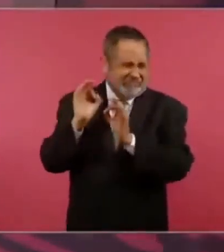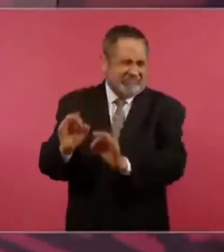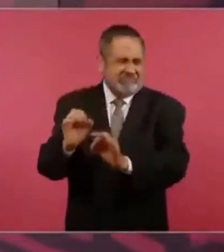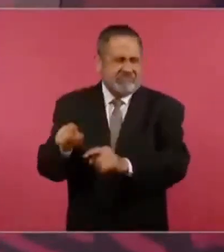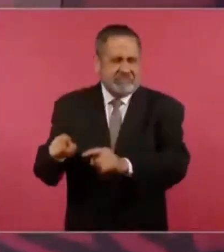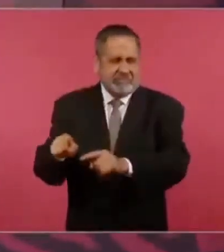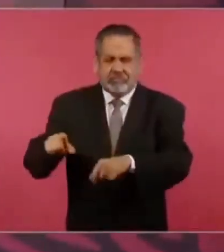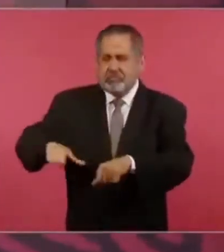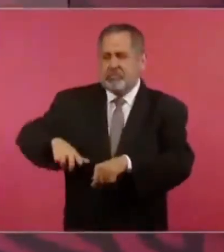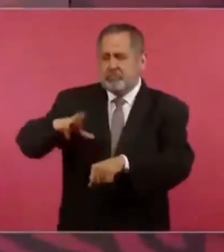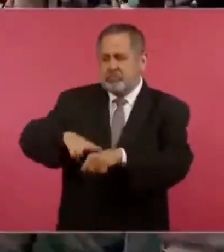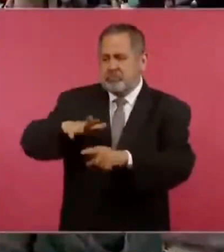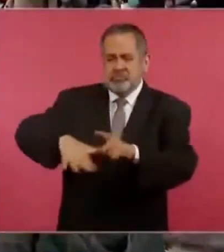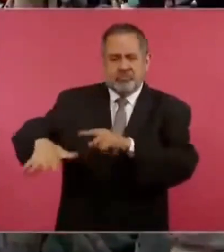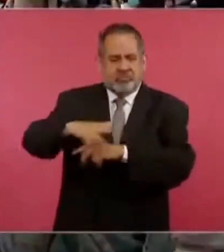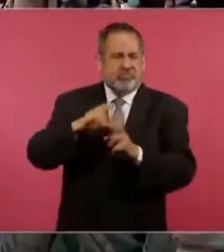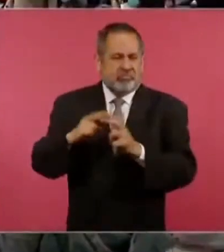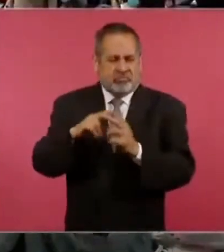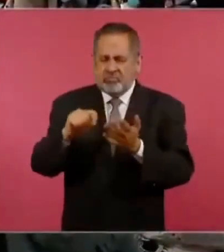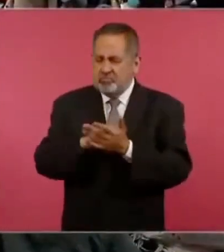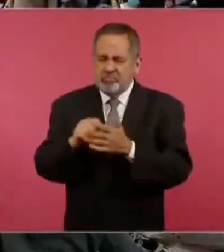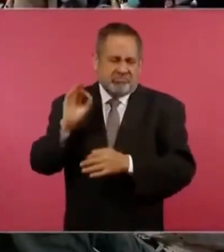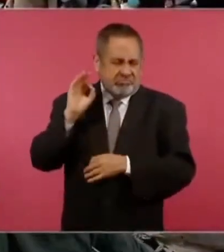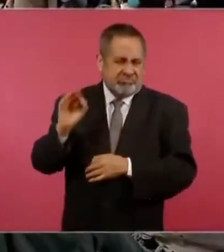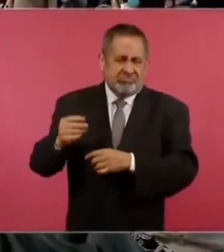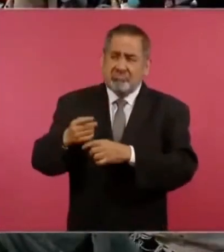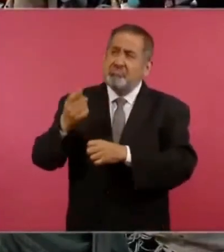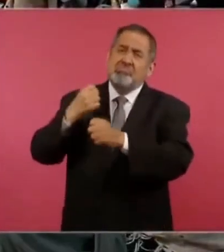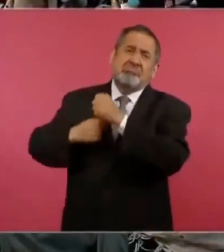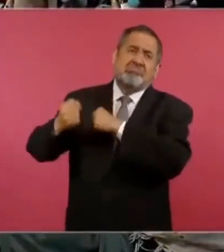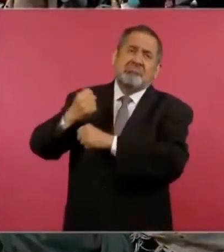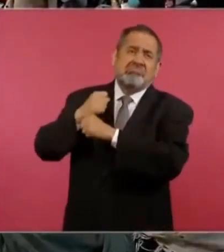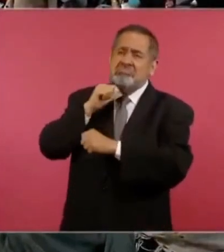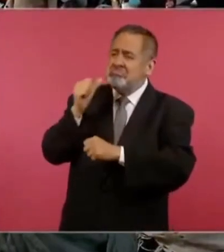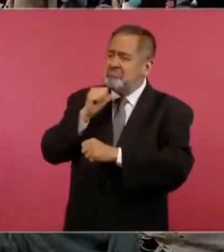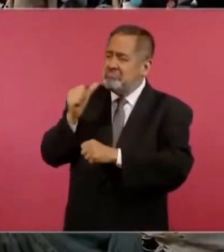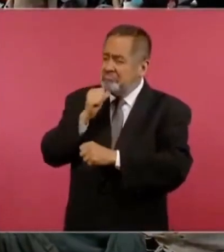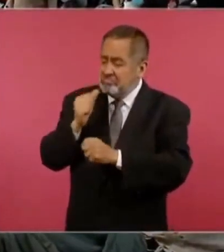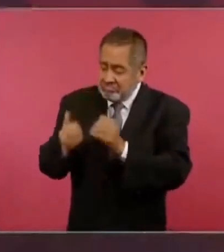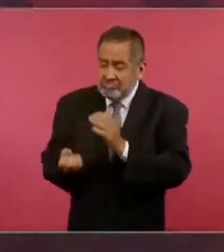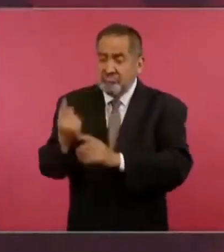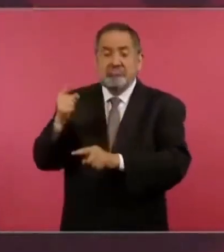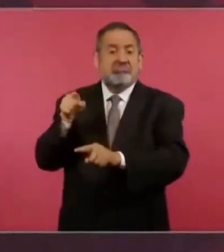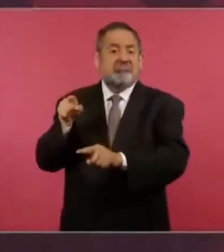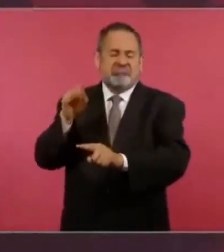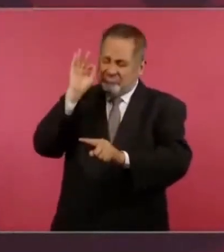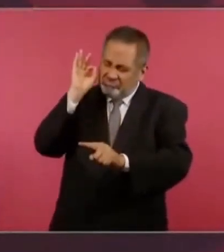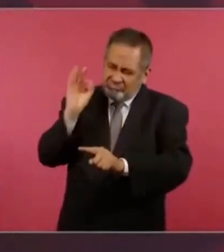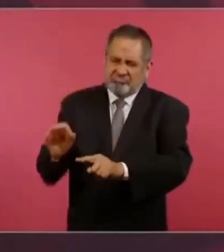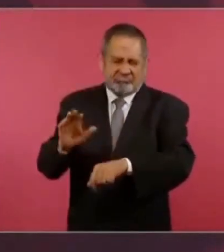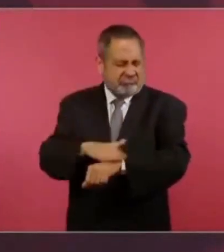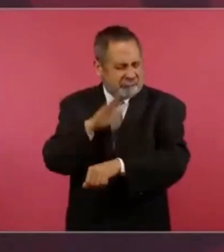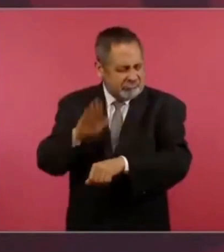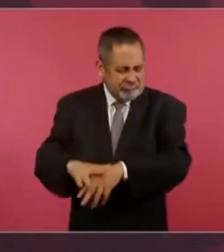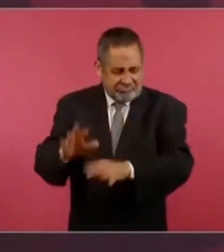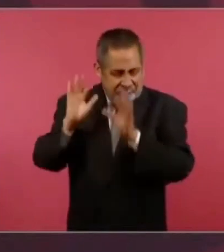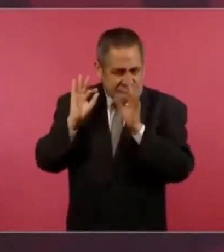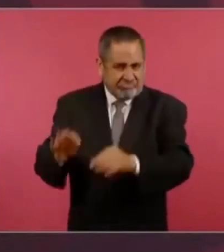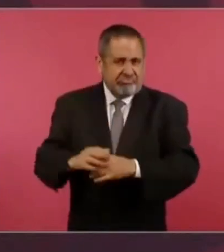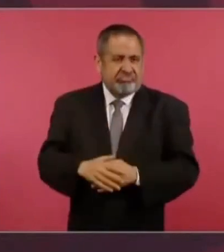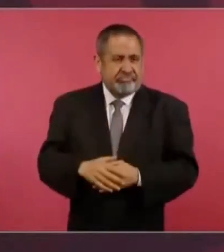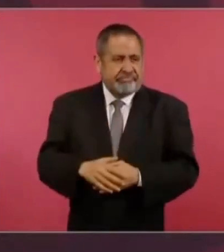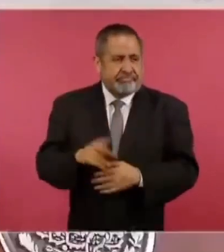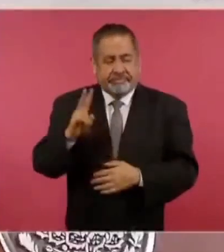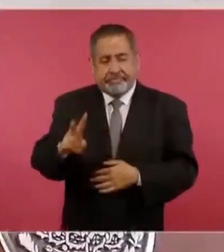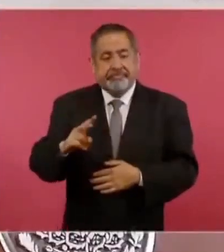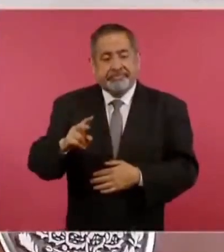como gobernante en Tamaulipas en décadas, un estado que